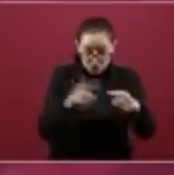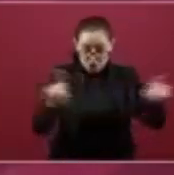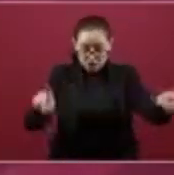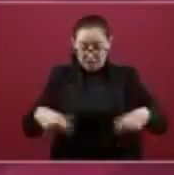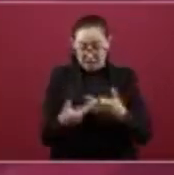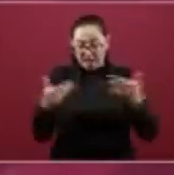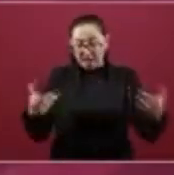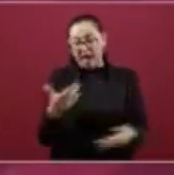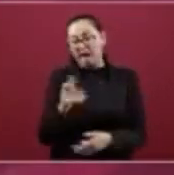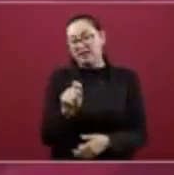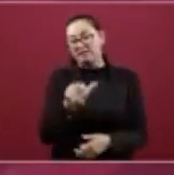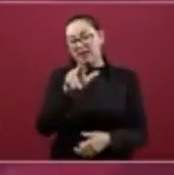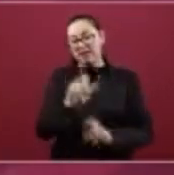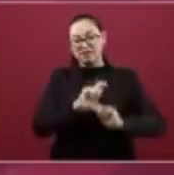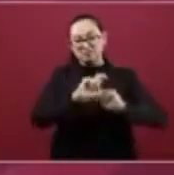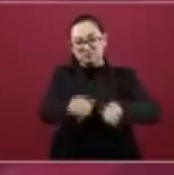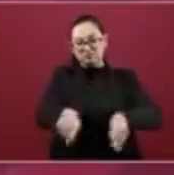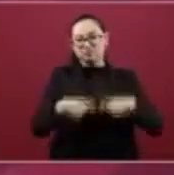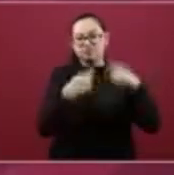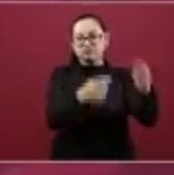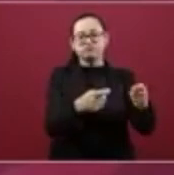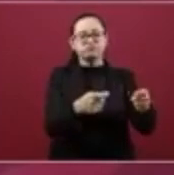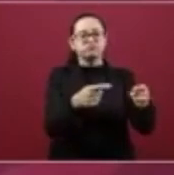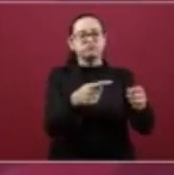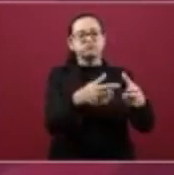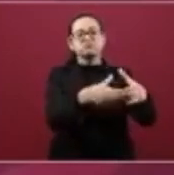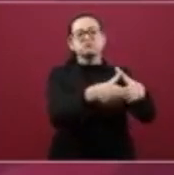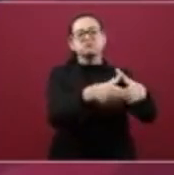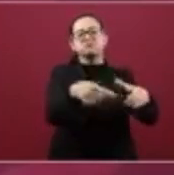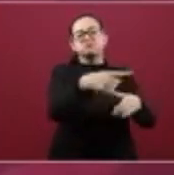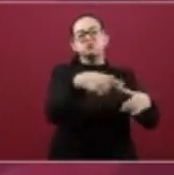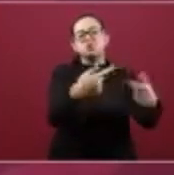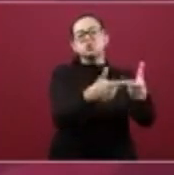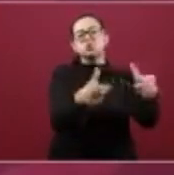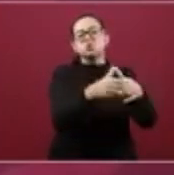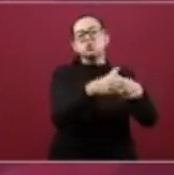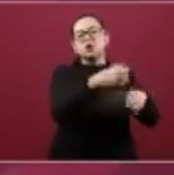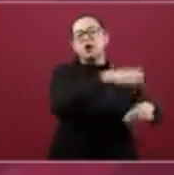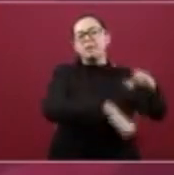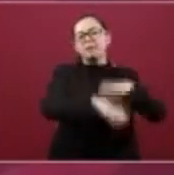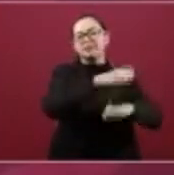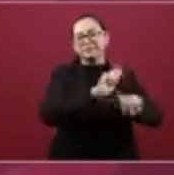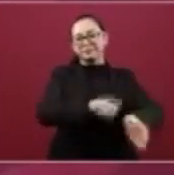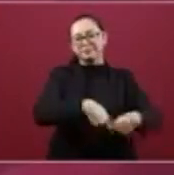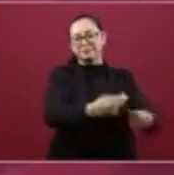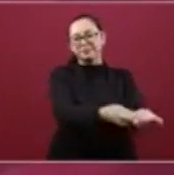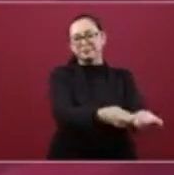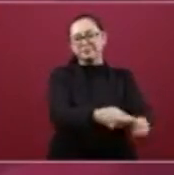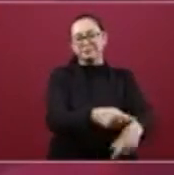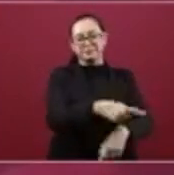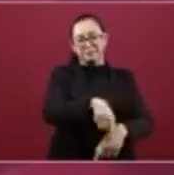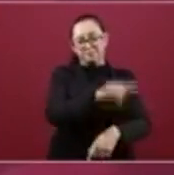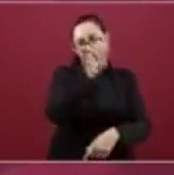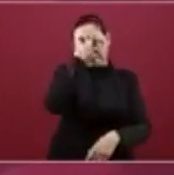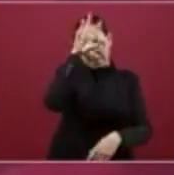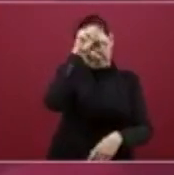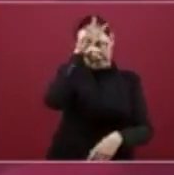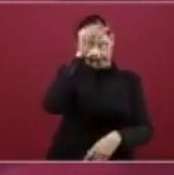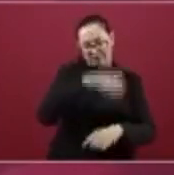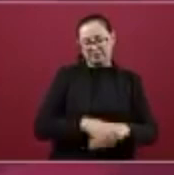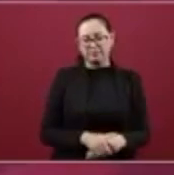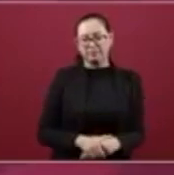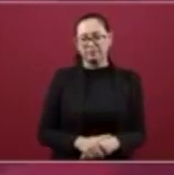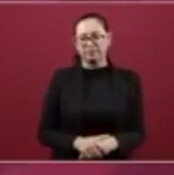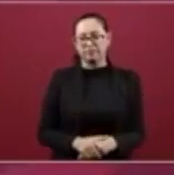hectáreas más a un puñado de empresas mineras.